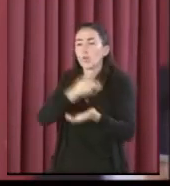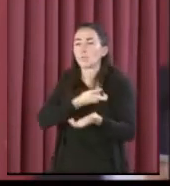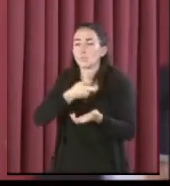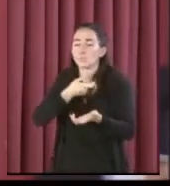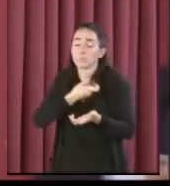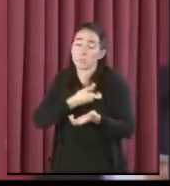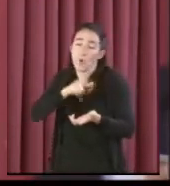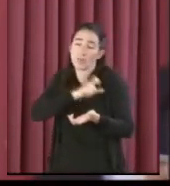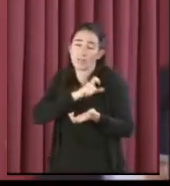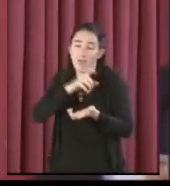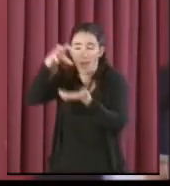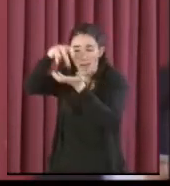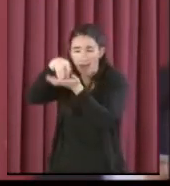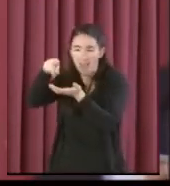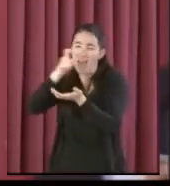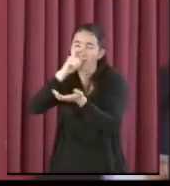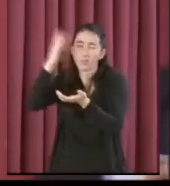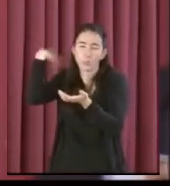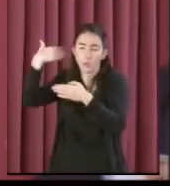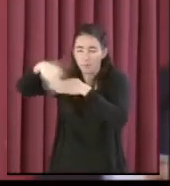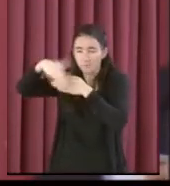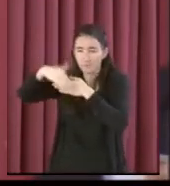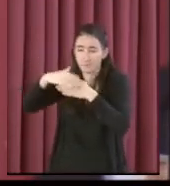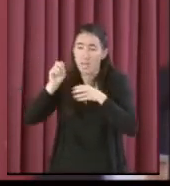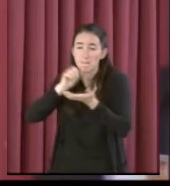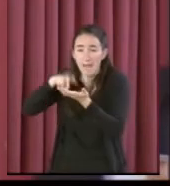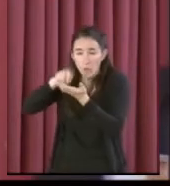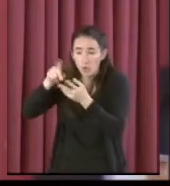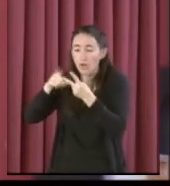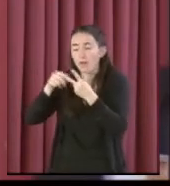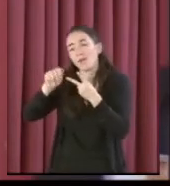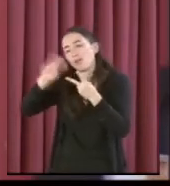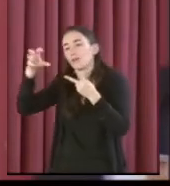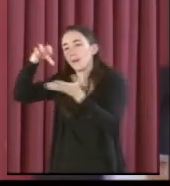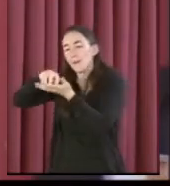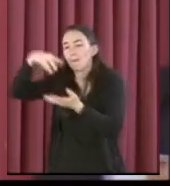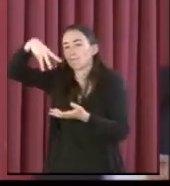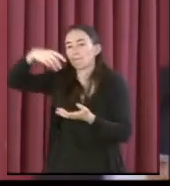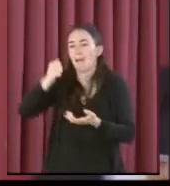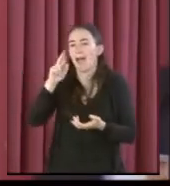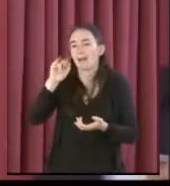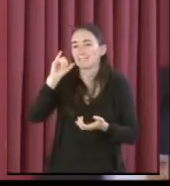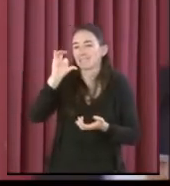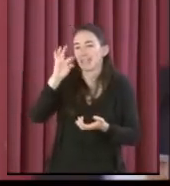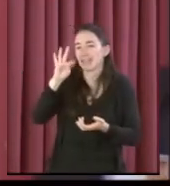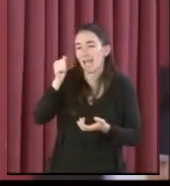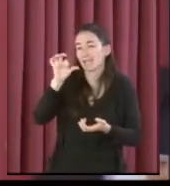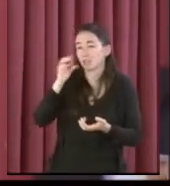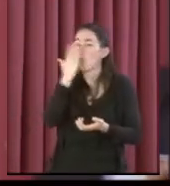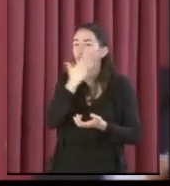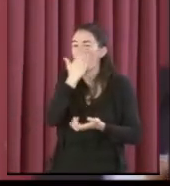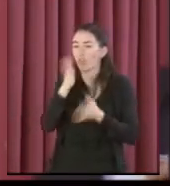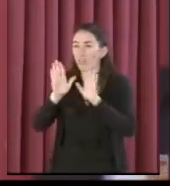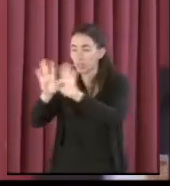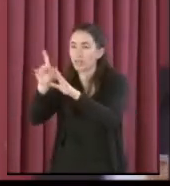Nacional, que el Gobierno de España ya ha iniciado, y Maristas, donde, como ya les avancé en el pasado pleno, antes de fin de año podremos